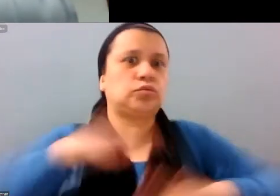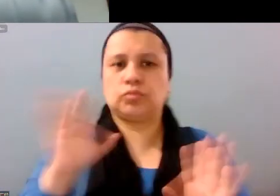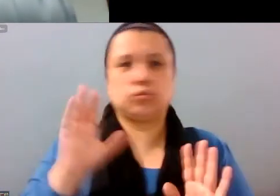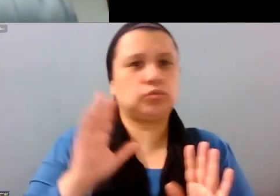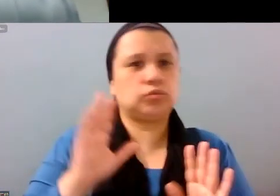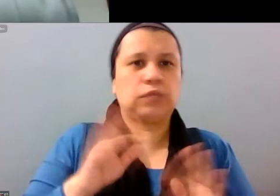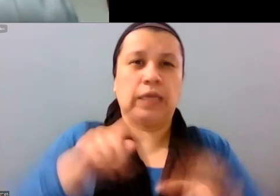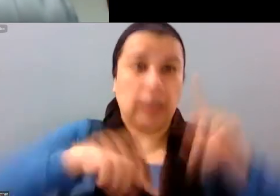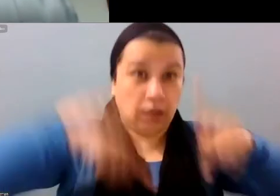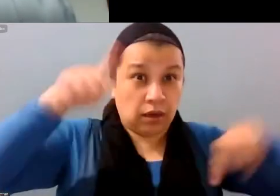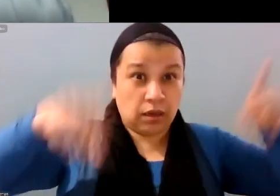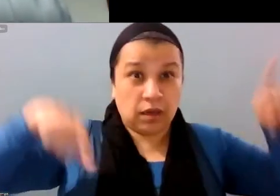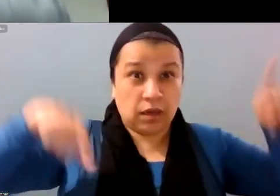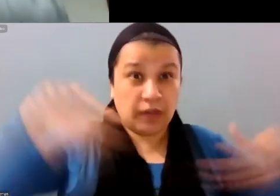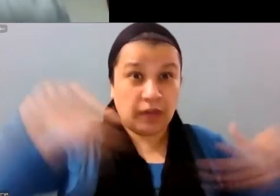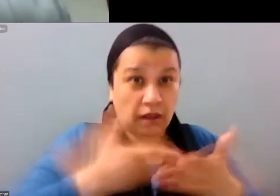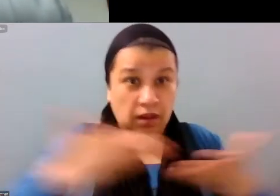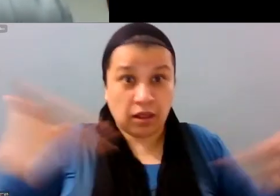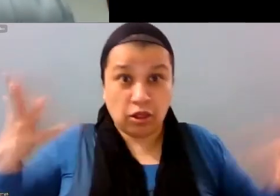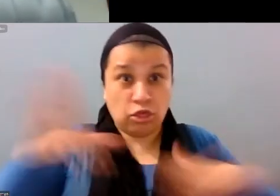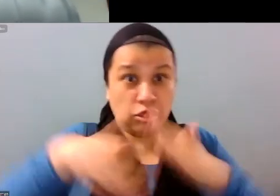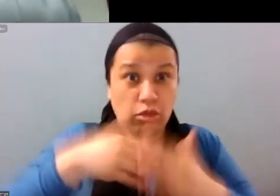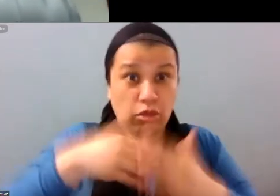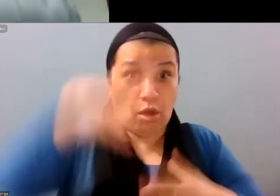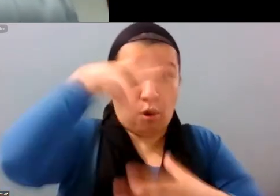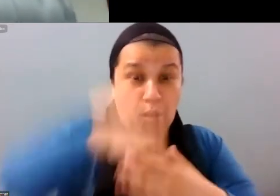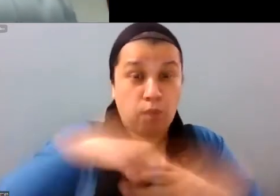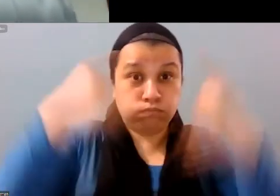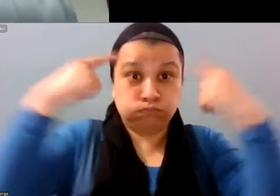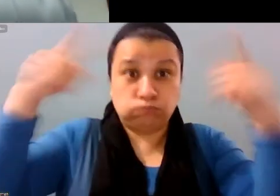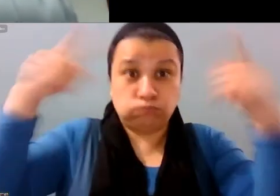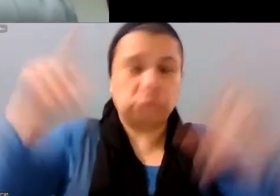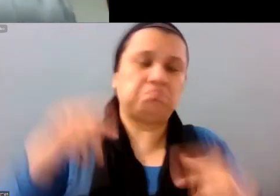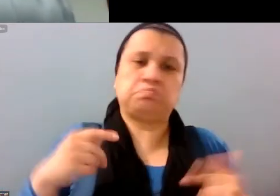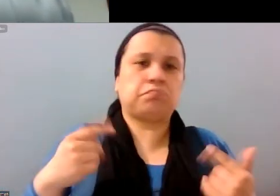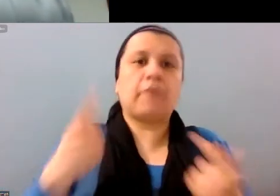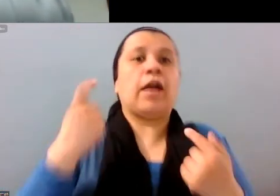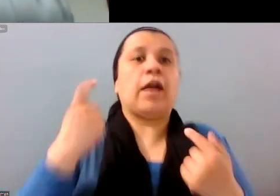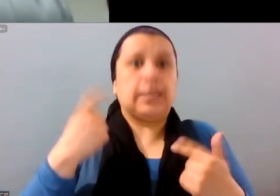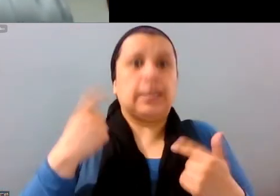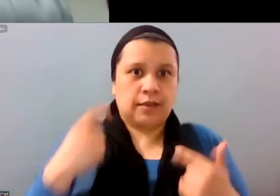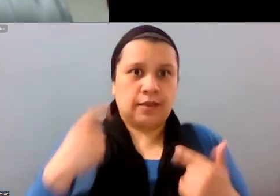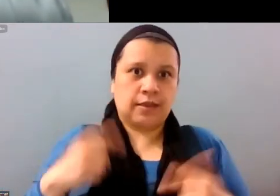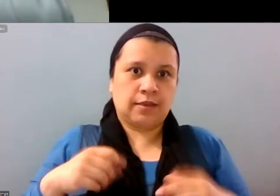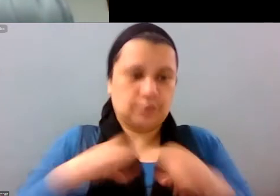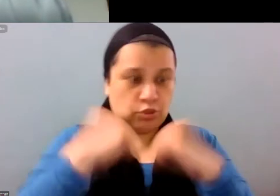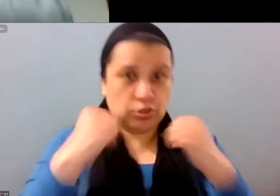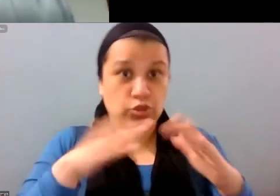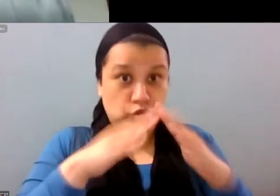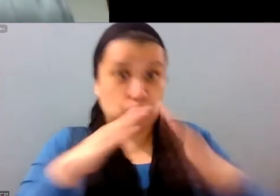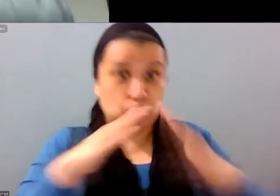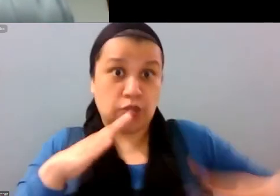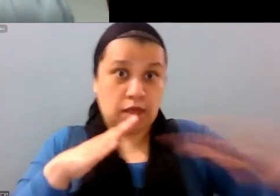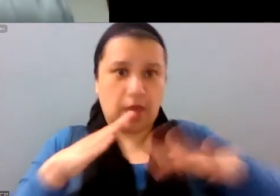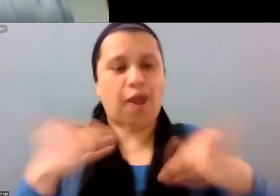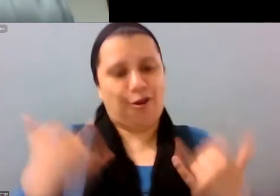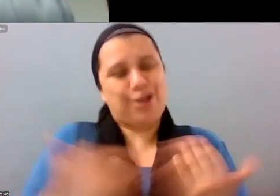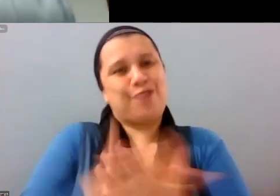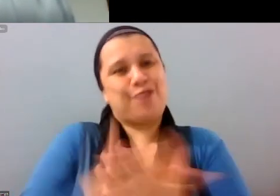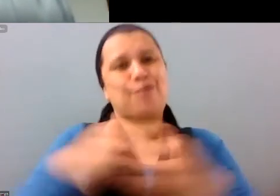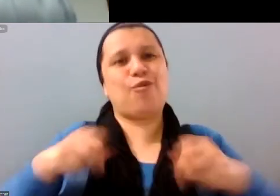elementos de los sistemas educativos en general igual que con la sociedad misma tenemos una oportunidad de reconstrucción